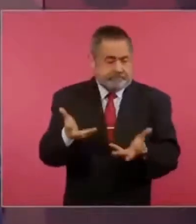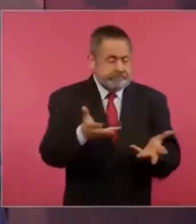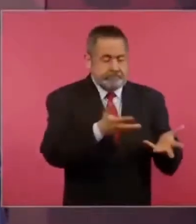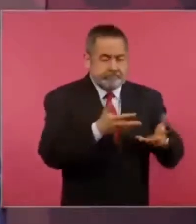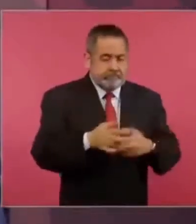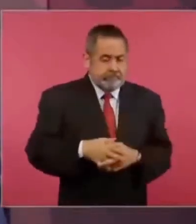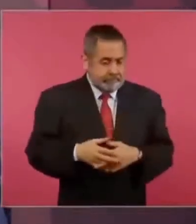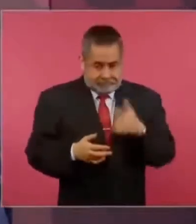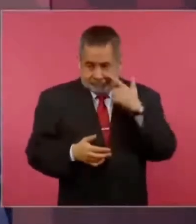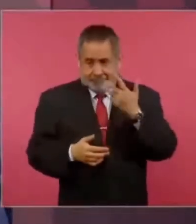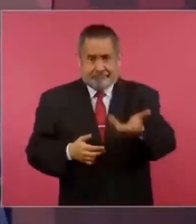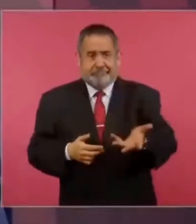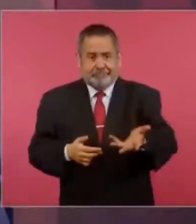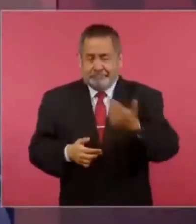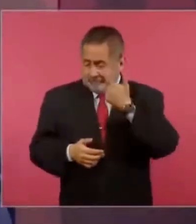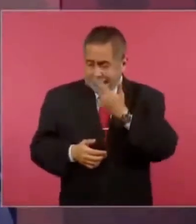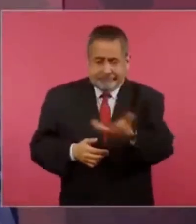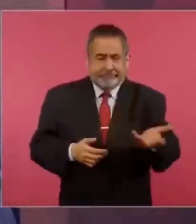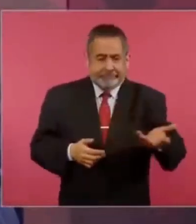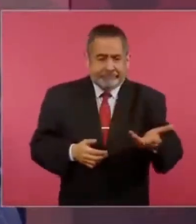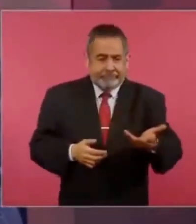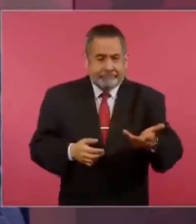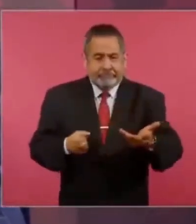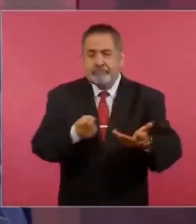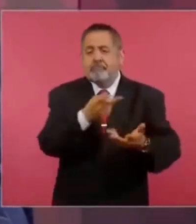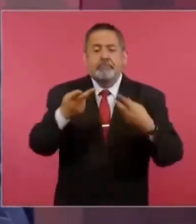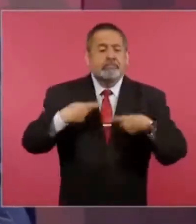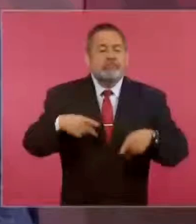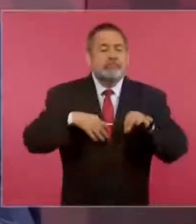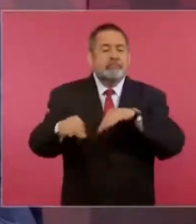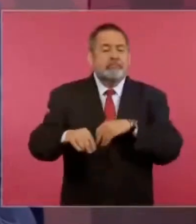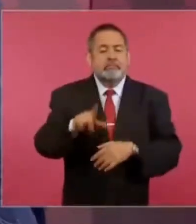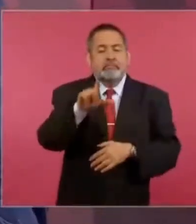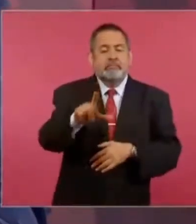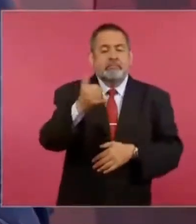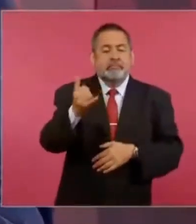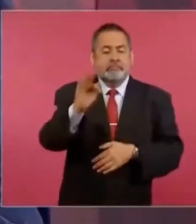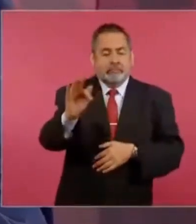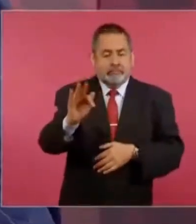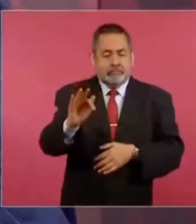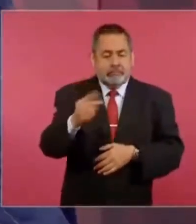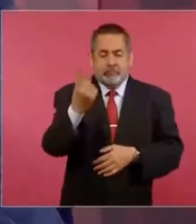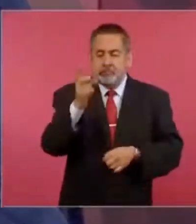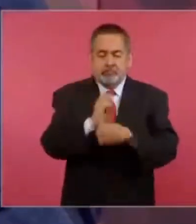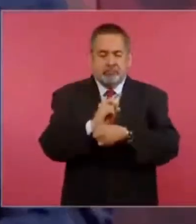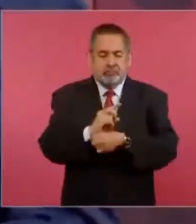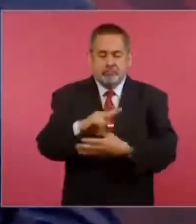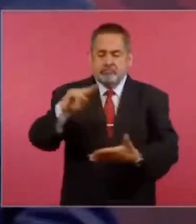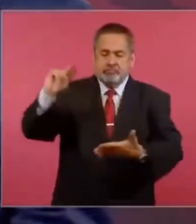Ahí están los trabajadores electricistas, de un plumazo,